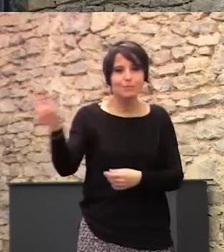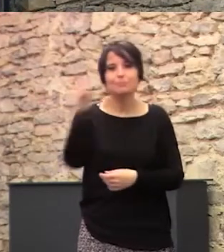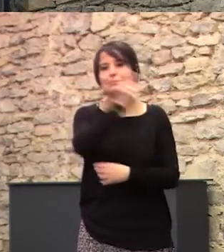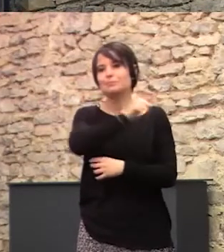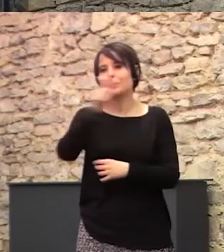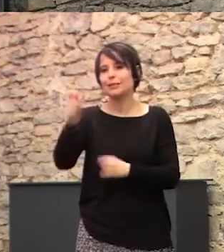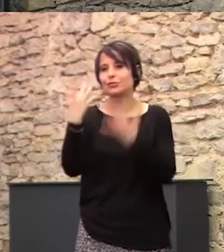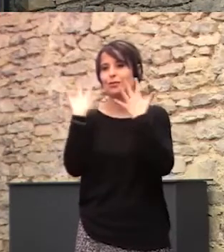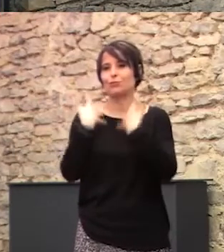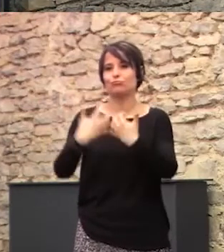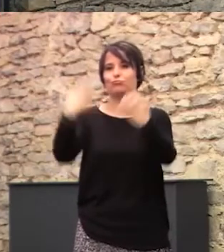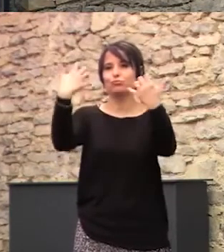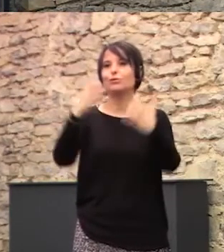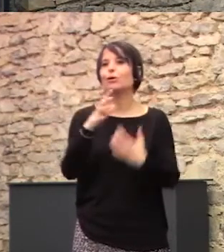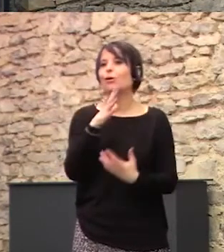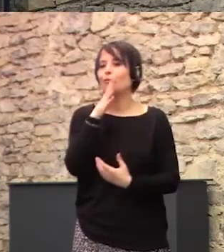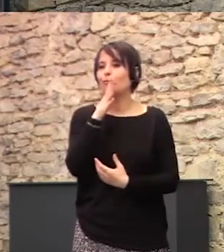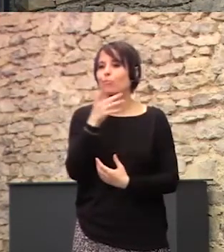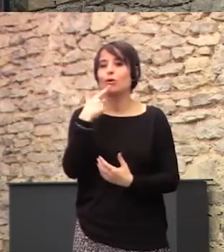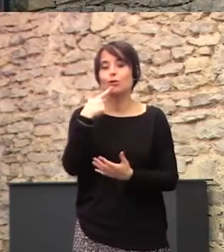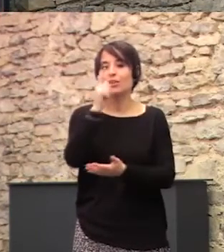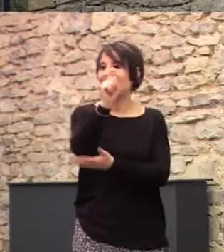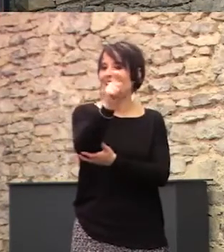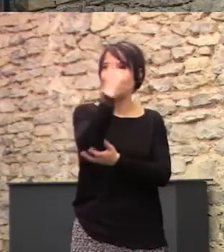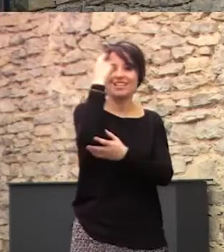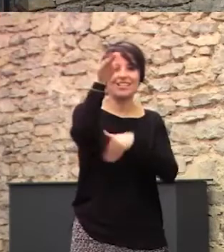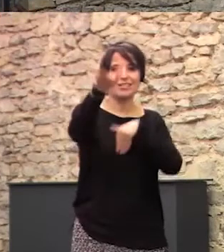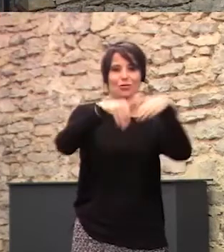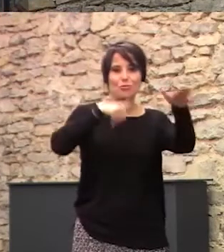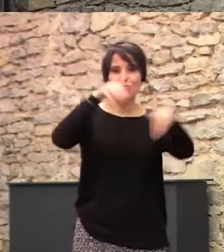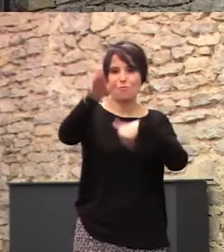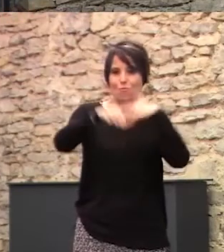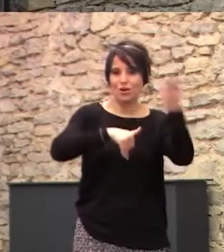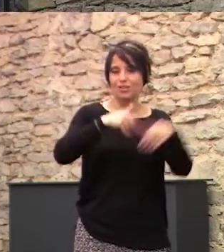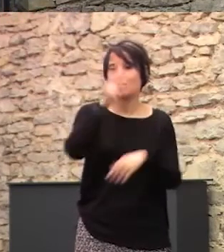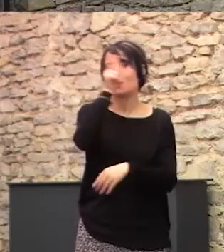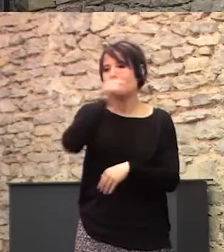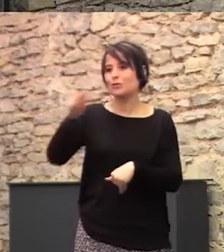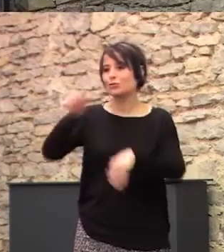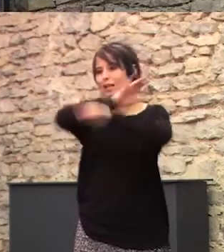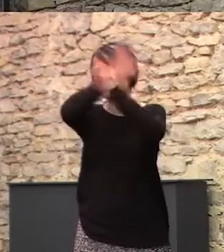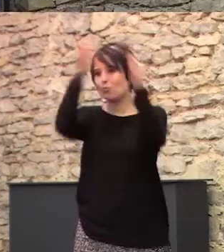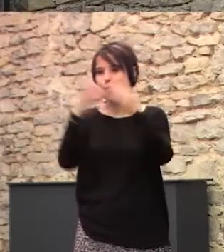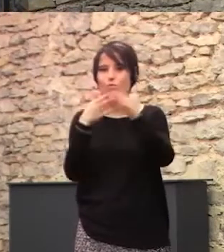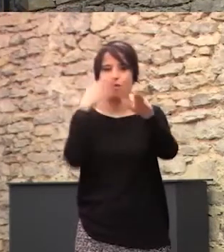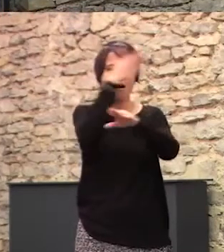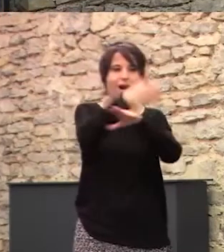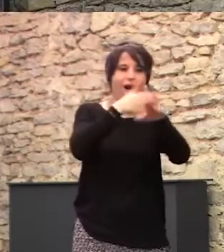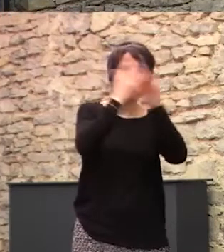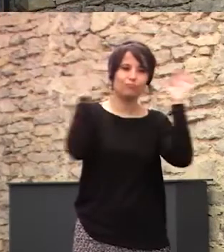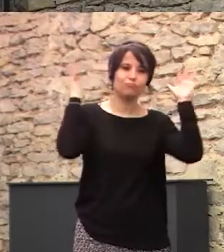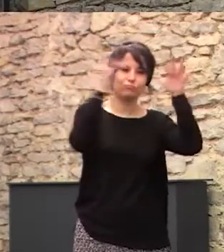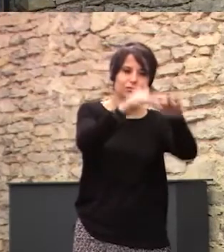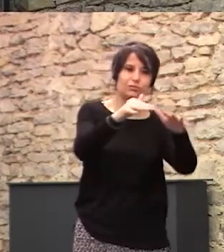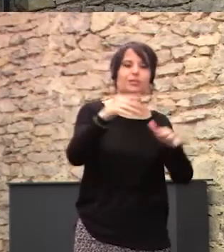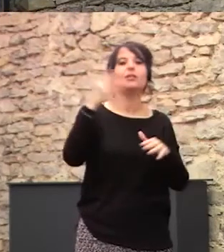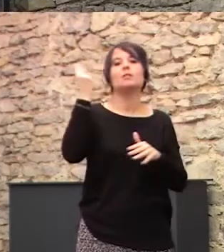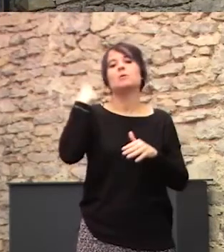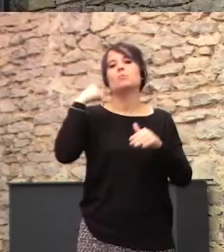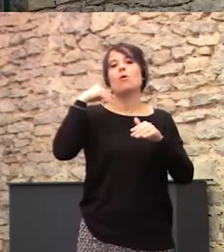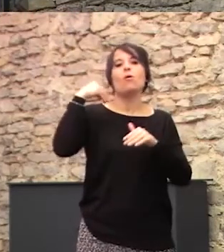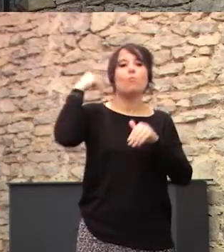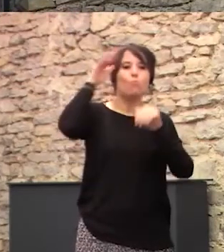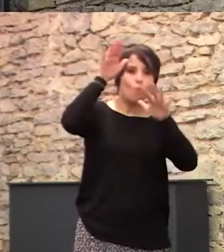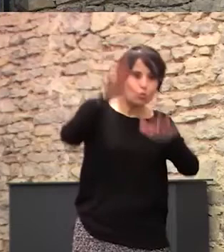personas, porque, bueno, éxito de convocatoria total de todas partes del mundo, mujeres musulmanas y no